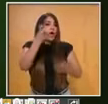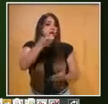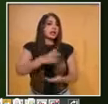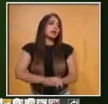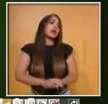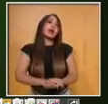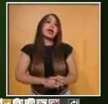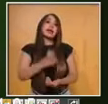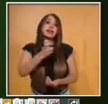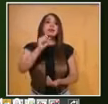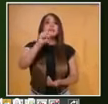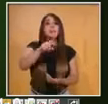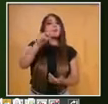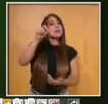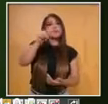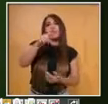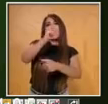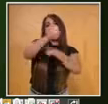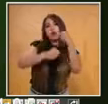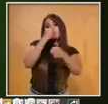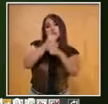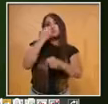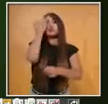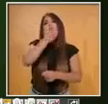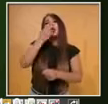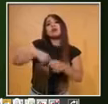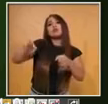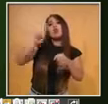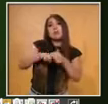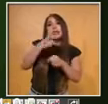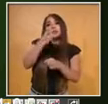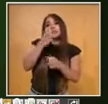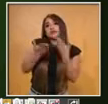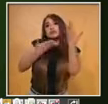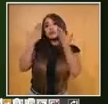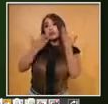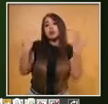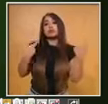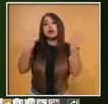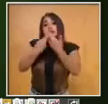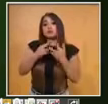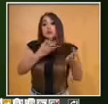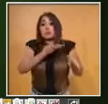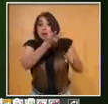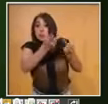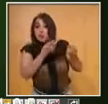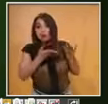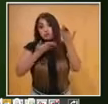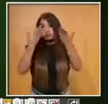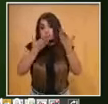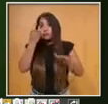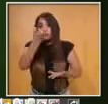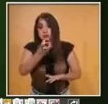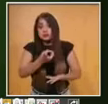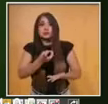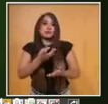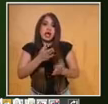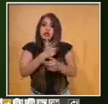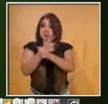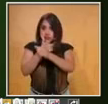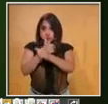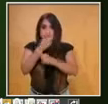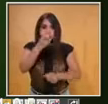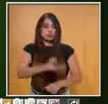escuelas normales, que esas son las escuelas en donde estudian los maestros para precisamente poder salir con esa licenciatura.